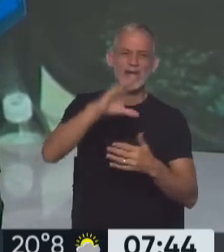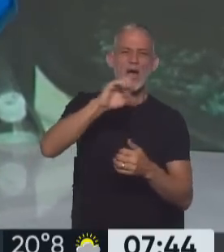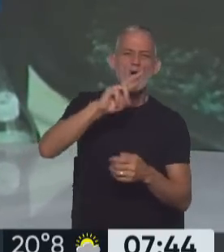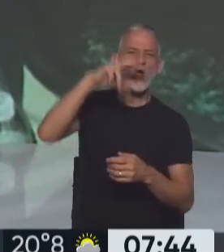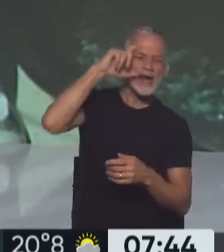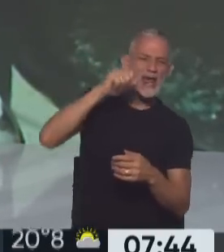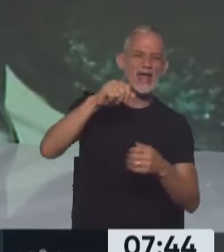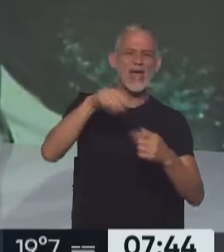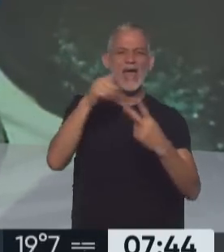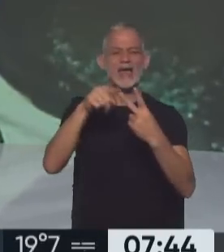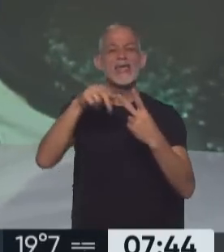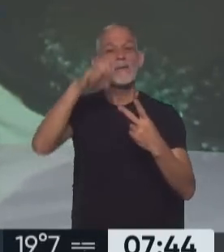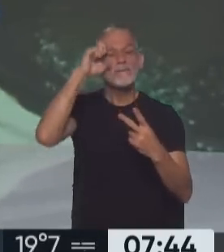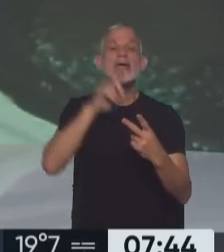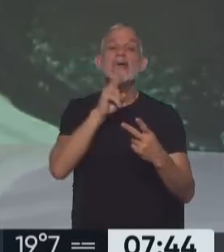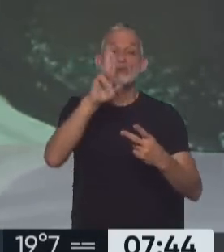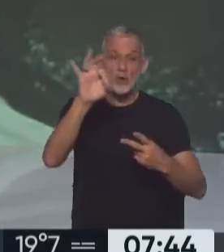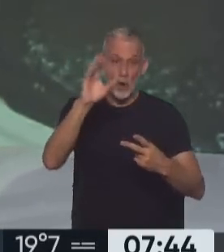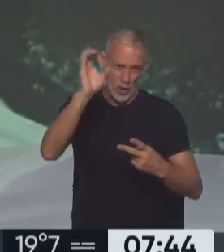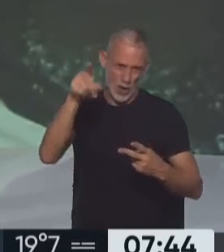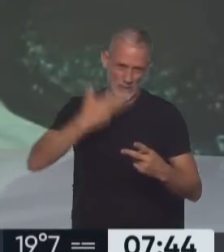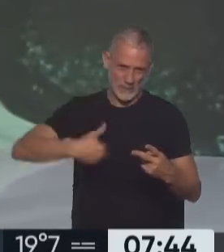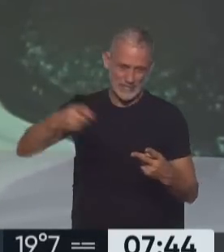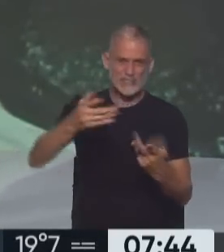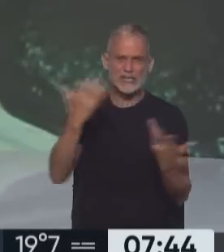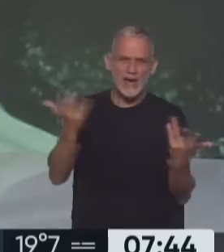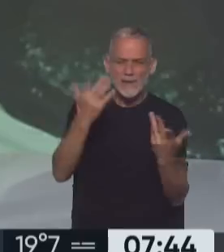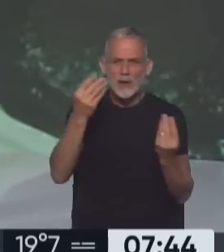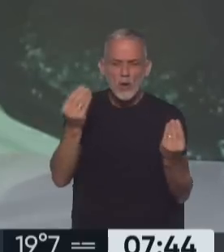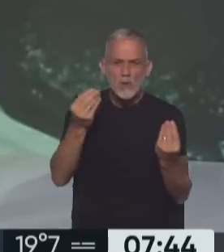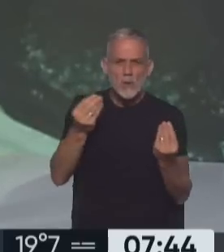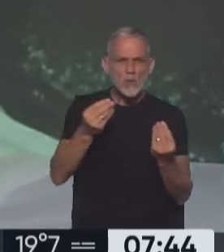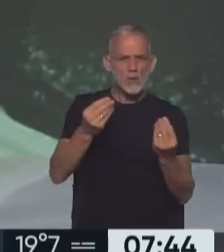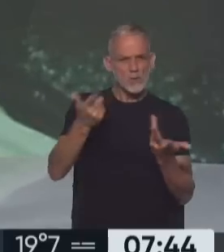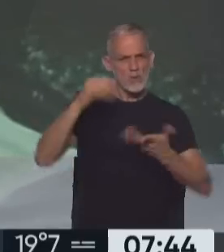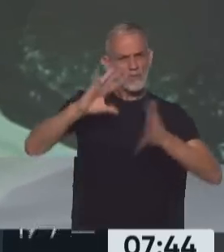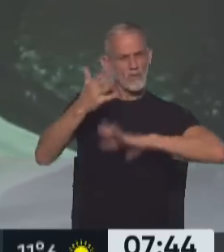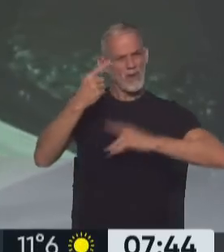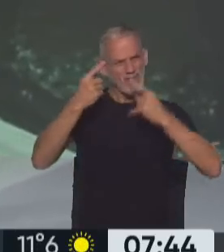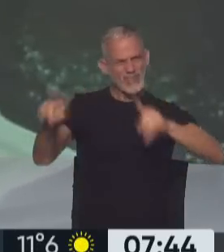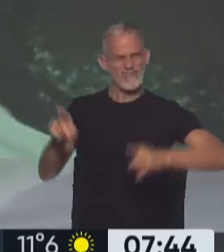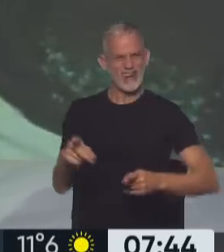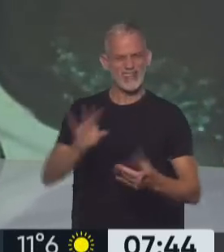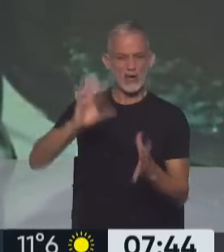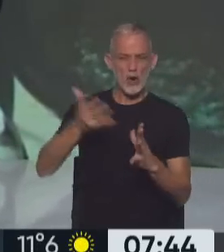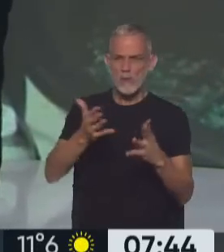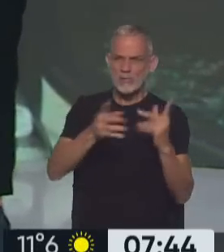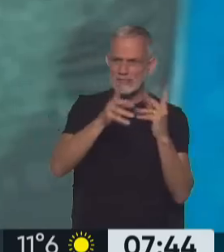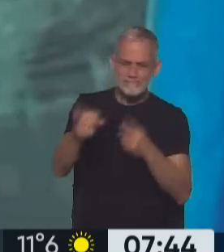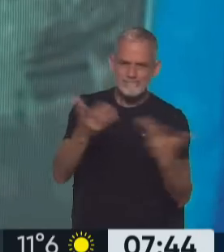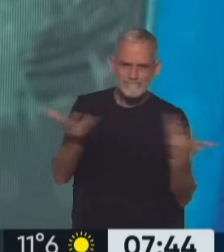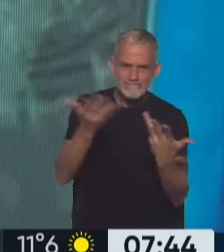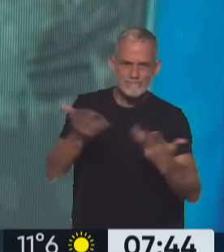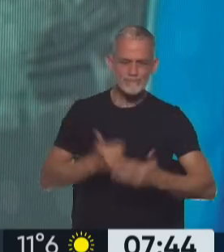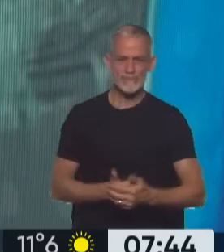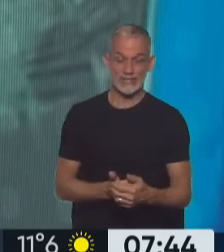como Gustavo Petro, el actual presidente colombiano, están tratando de plantear otra posición, cómo se puede combatir la inseguridad con Es muy